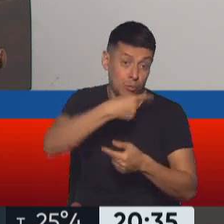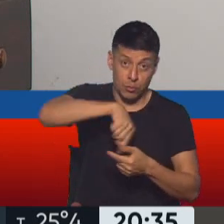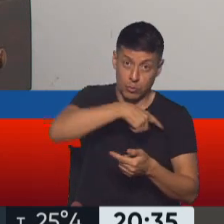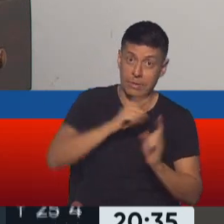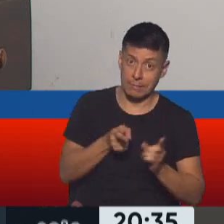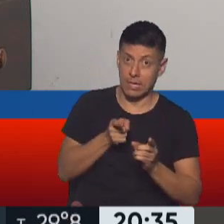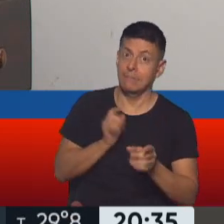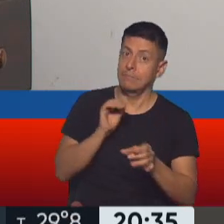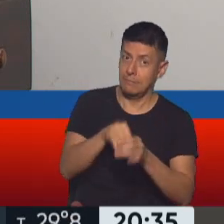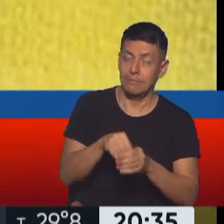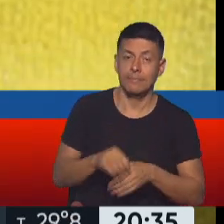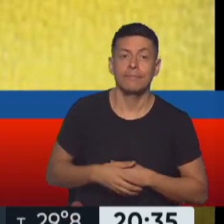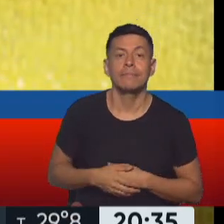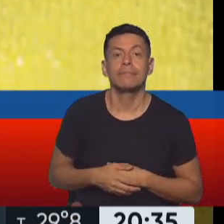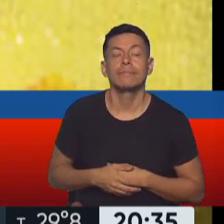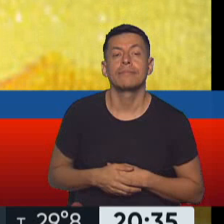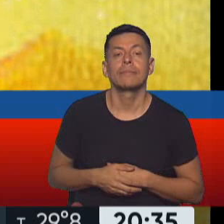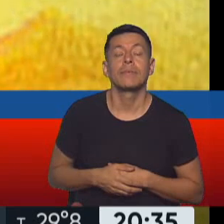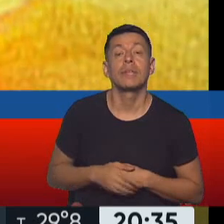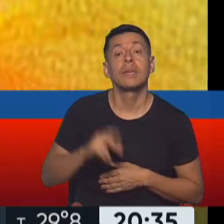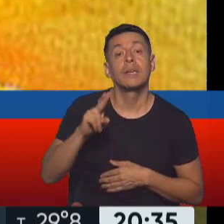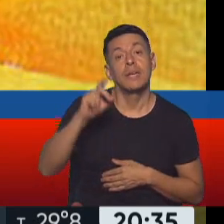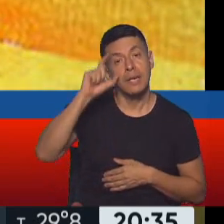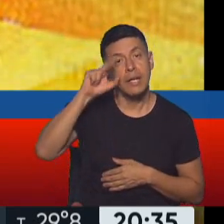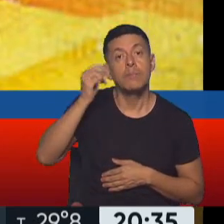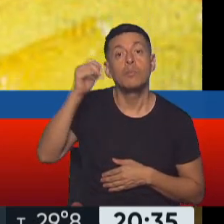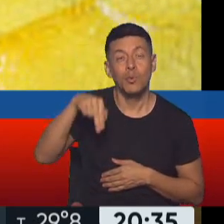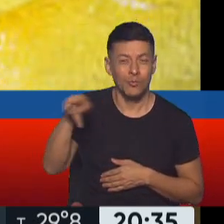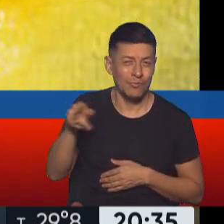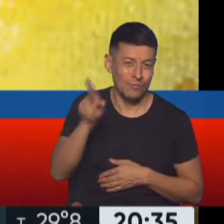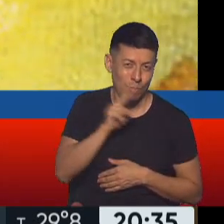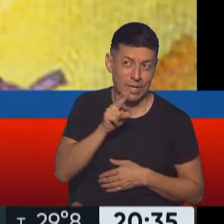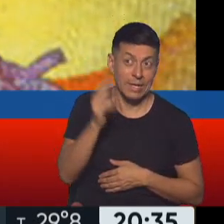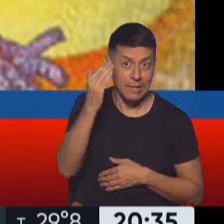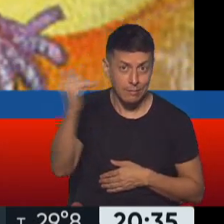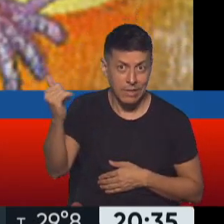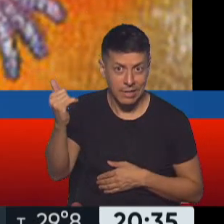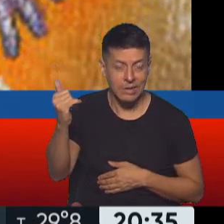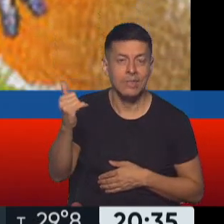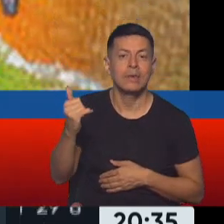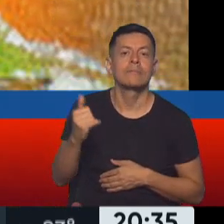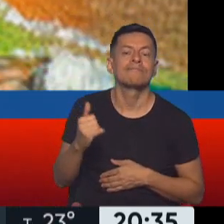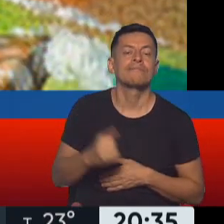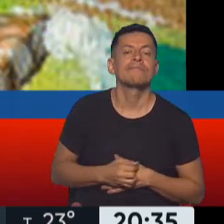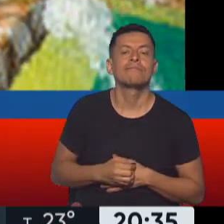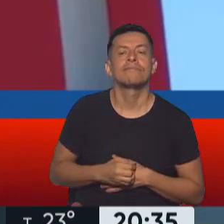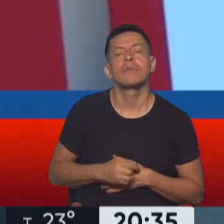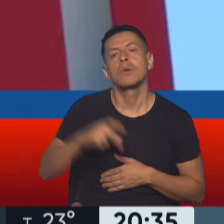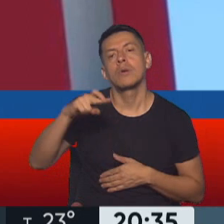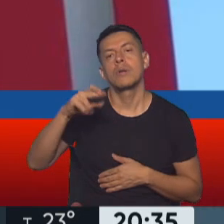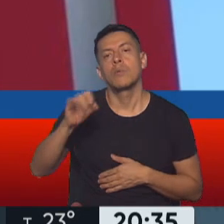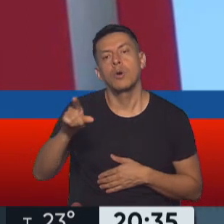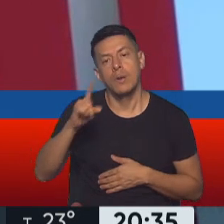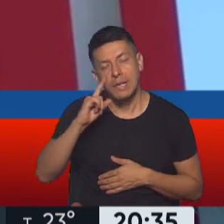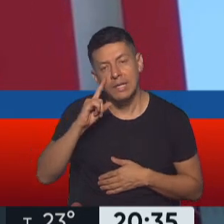te menciono graciela repún que fue la que nos convocó a de lavalle boliviana a tn que es él